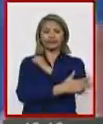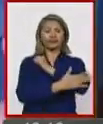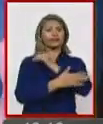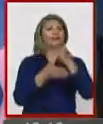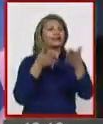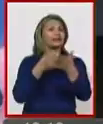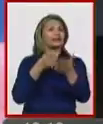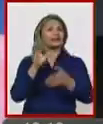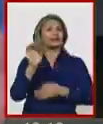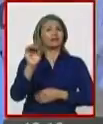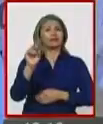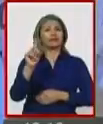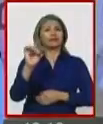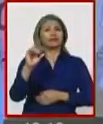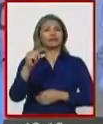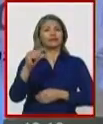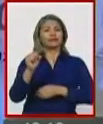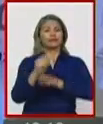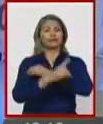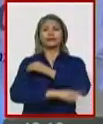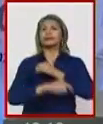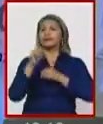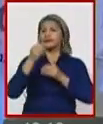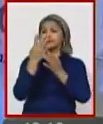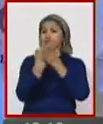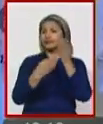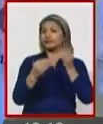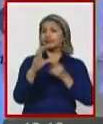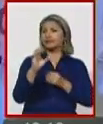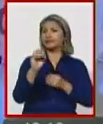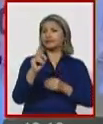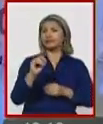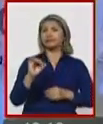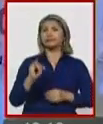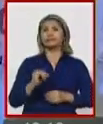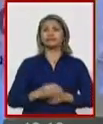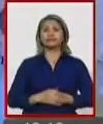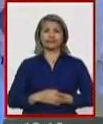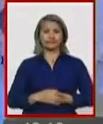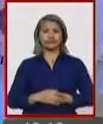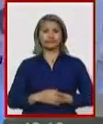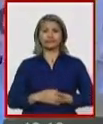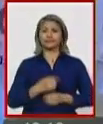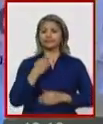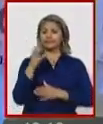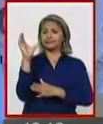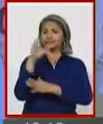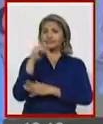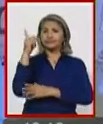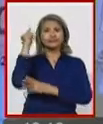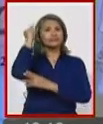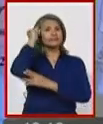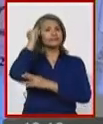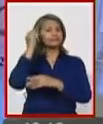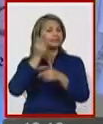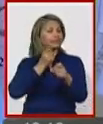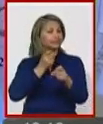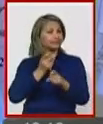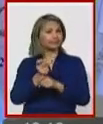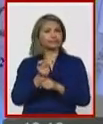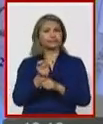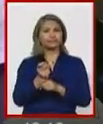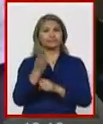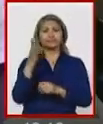en contra del código penal necesita la anulación de este código penal que está imponiendo el gobierno porque me afecta